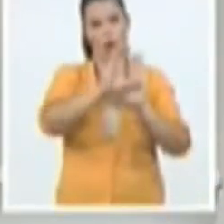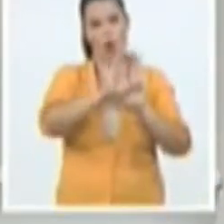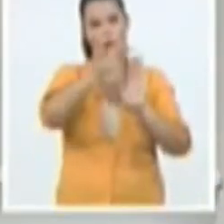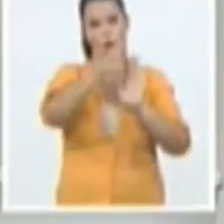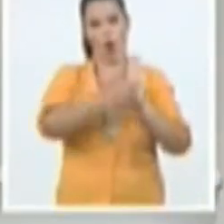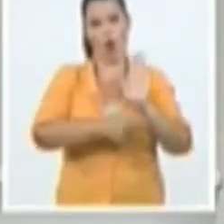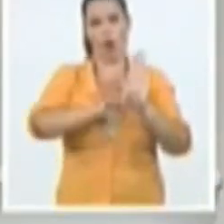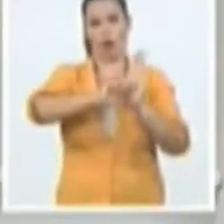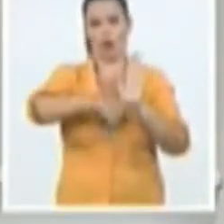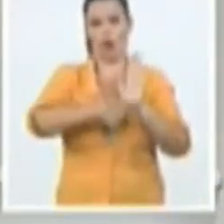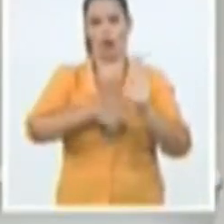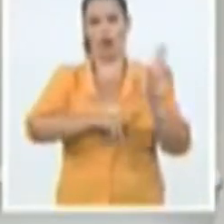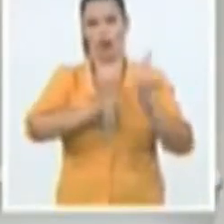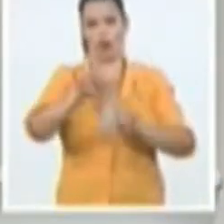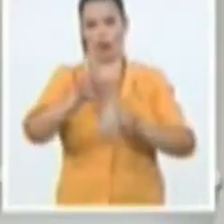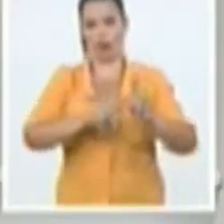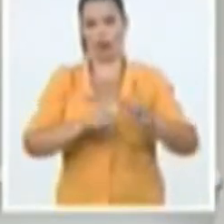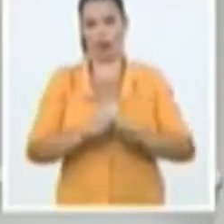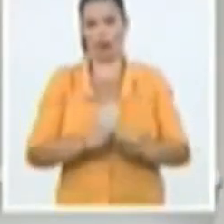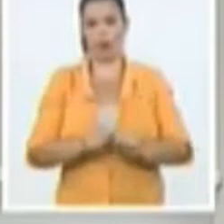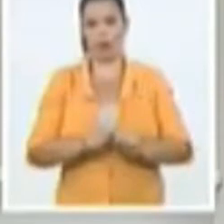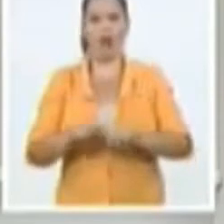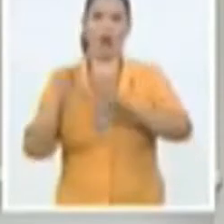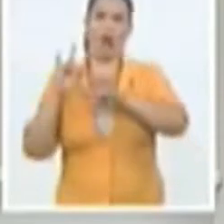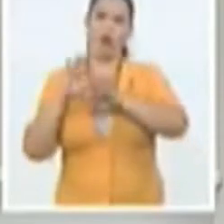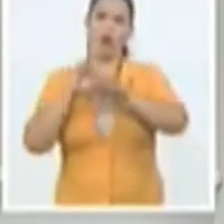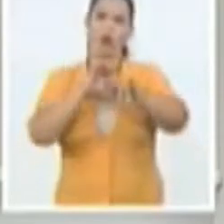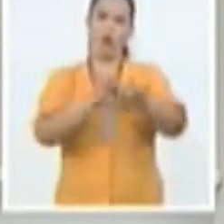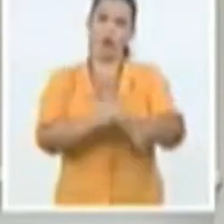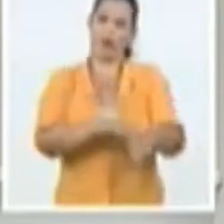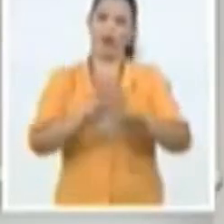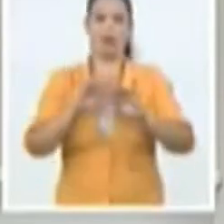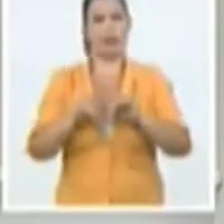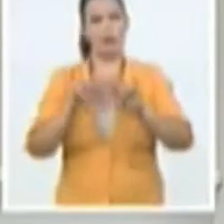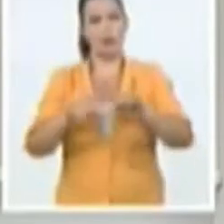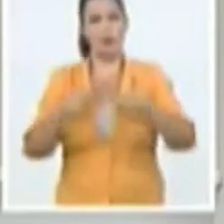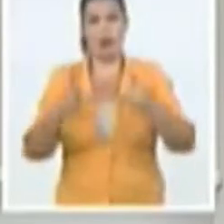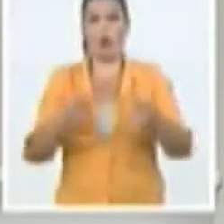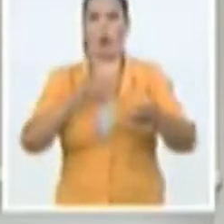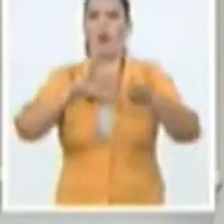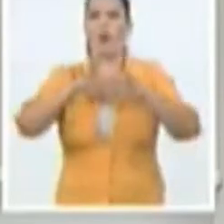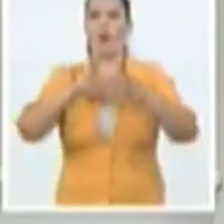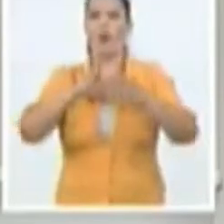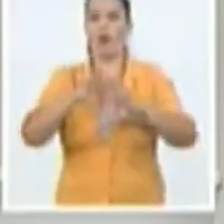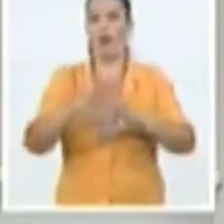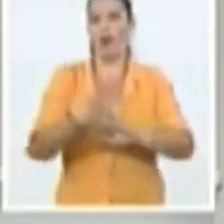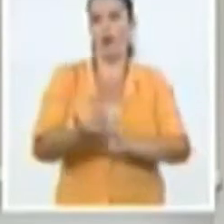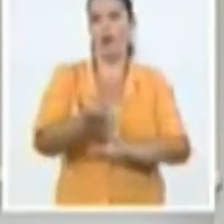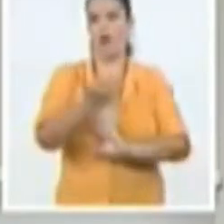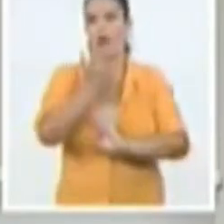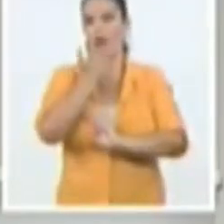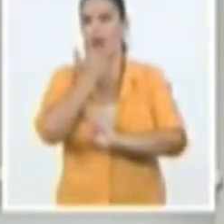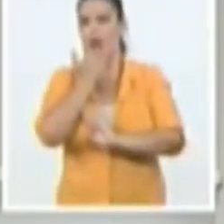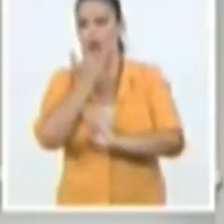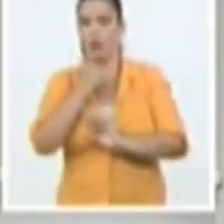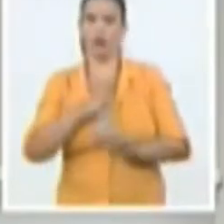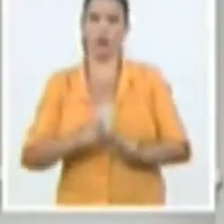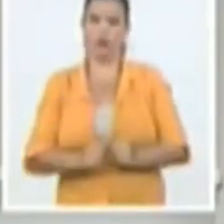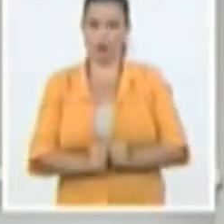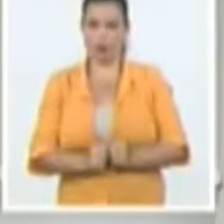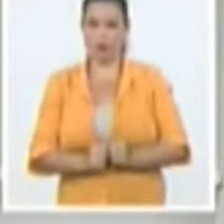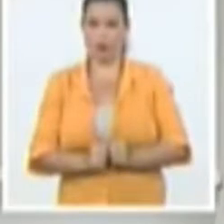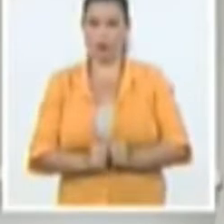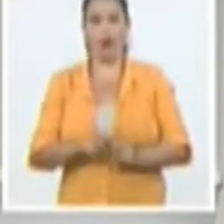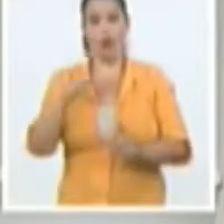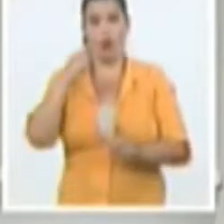una provocación como parte de una estrategia de golpe suave. Sus propósitos coinciden con